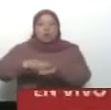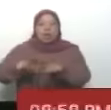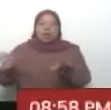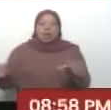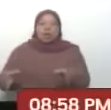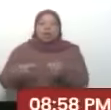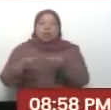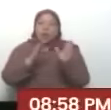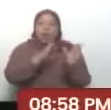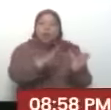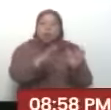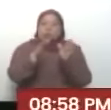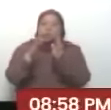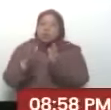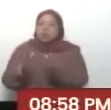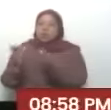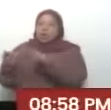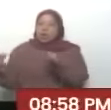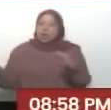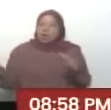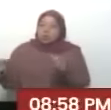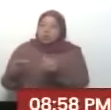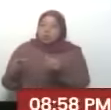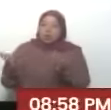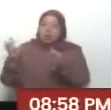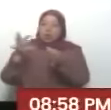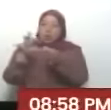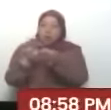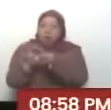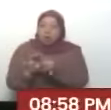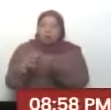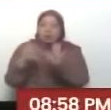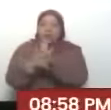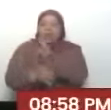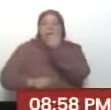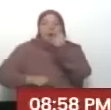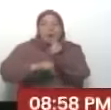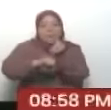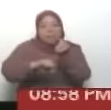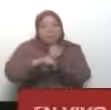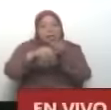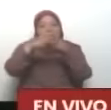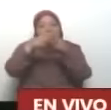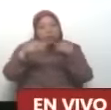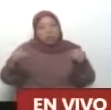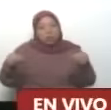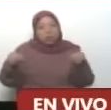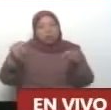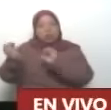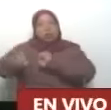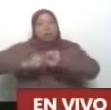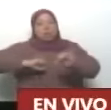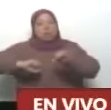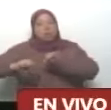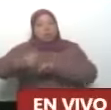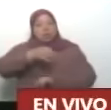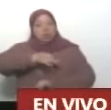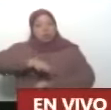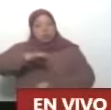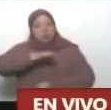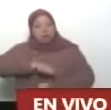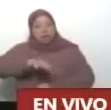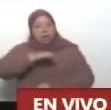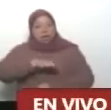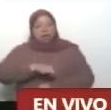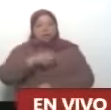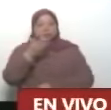agrupar, organizar, reunificar, unificar, apoyar con todo a los movimientos sociales.